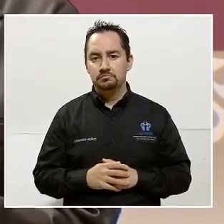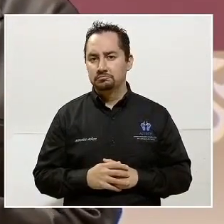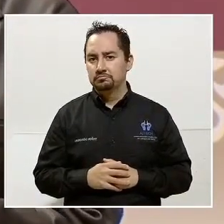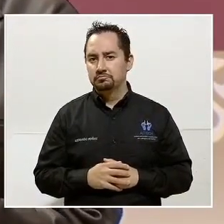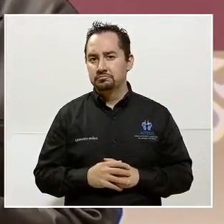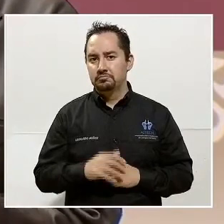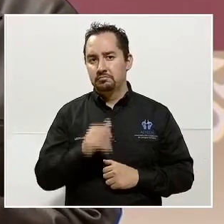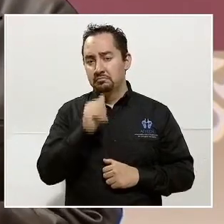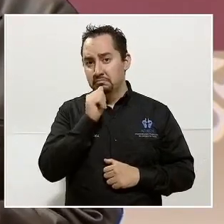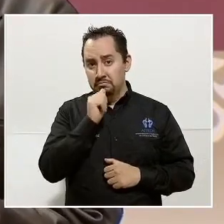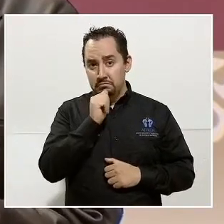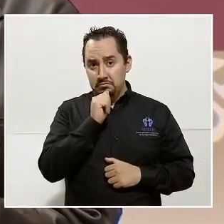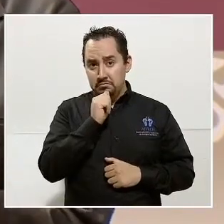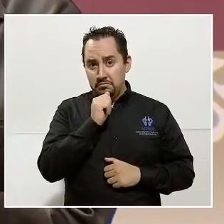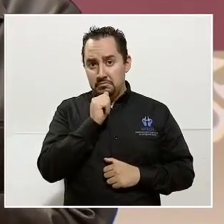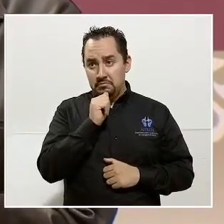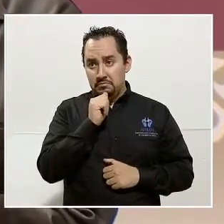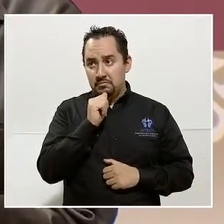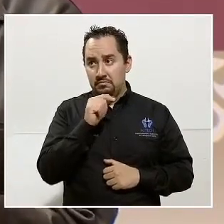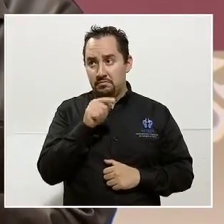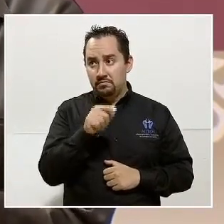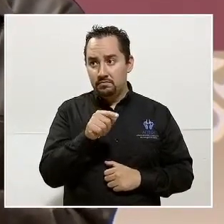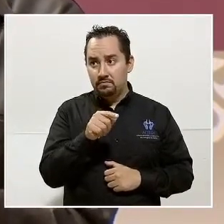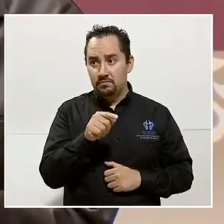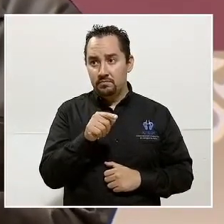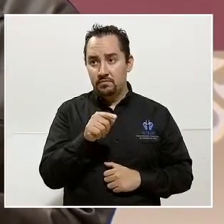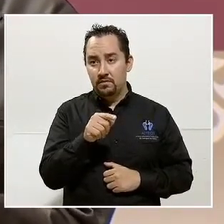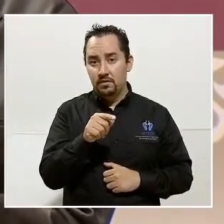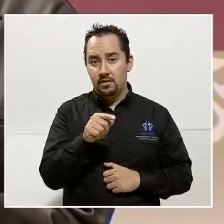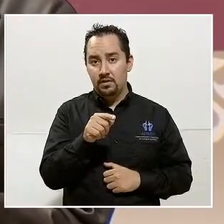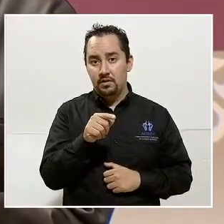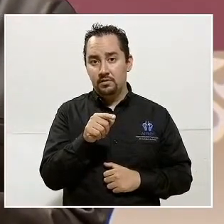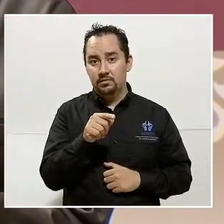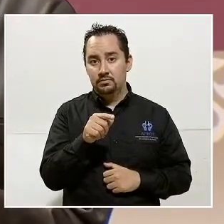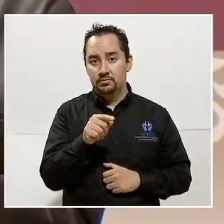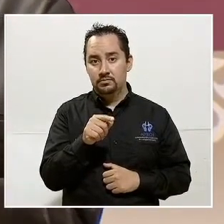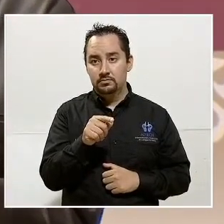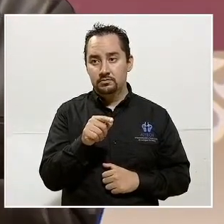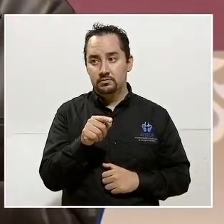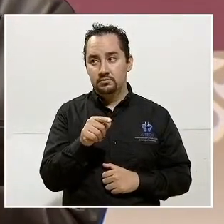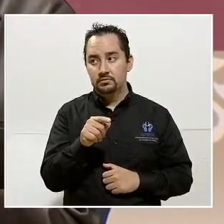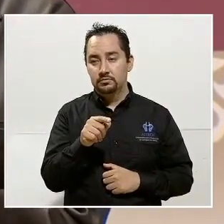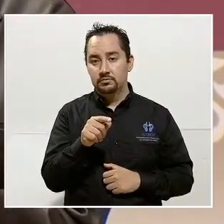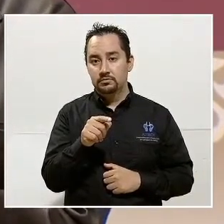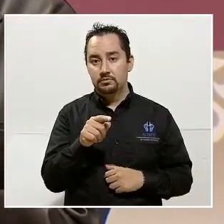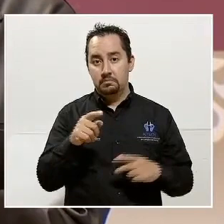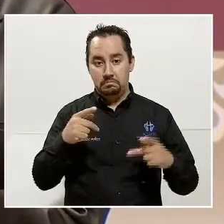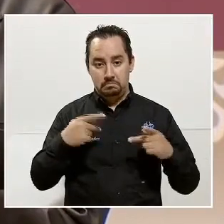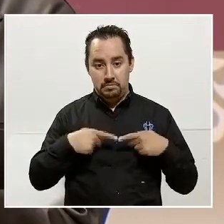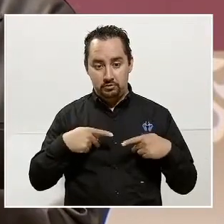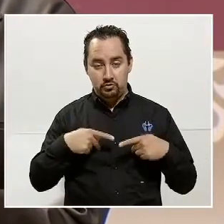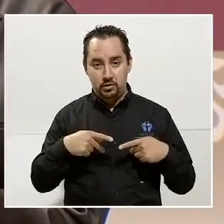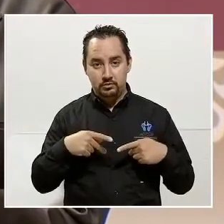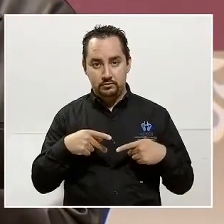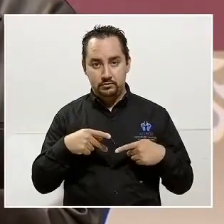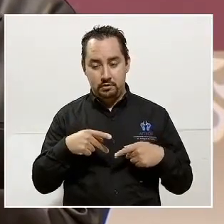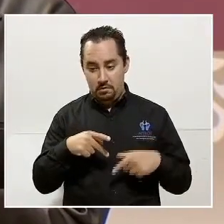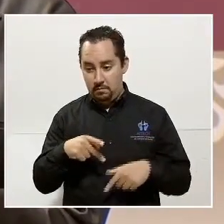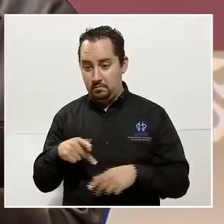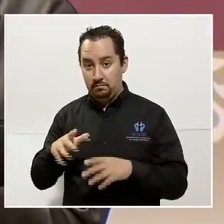se pensó ni se defendió al pueblo raso.